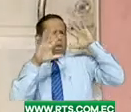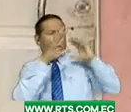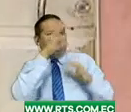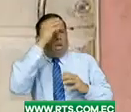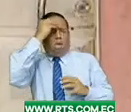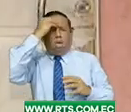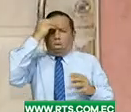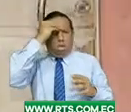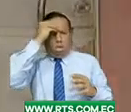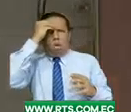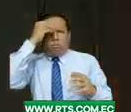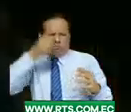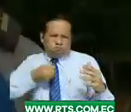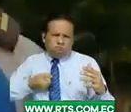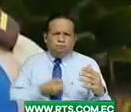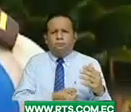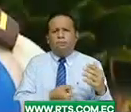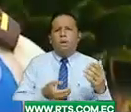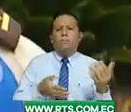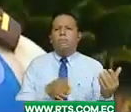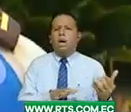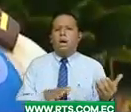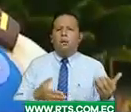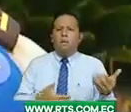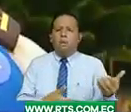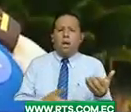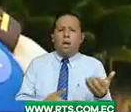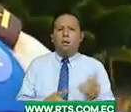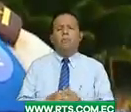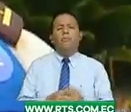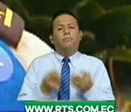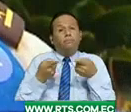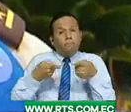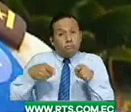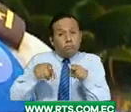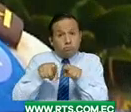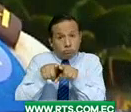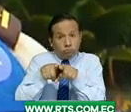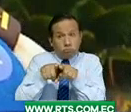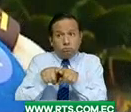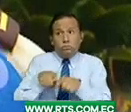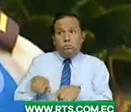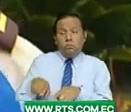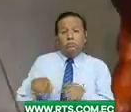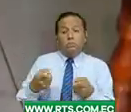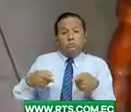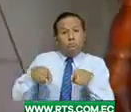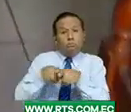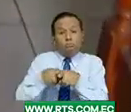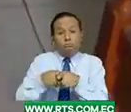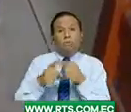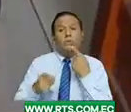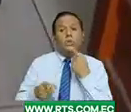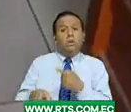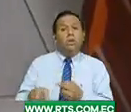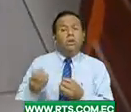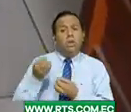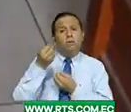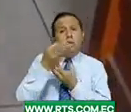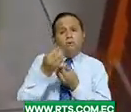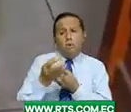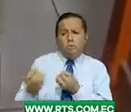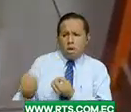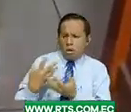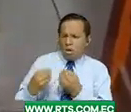en contra del bebé. Es el conviviente que mediante señas... Ella había indicado que había